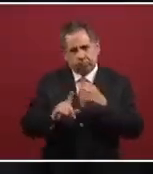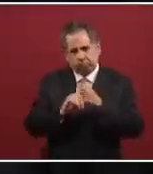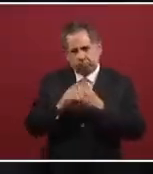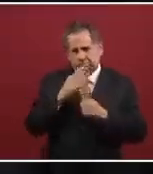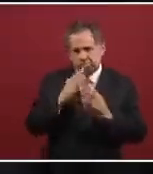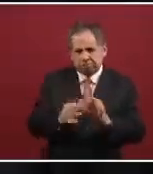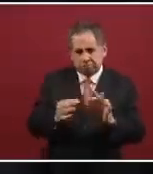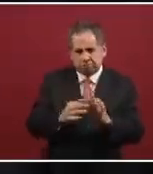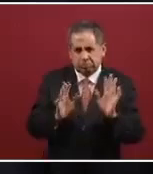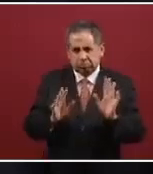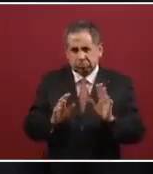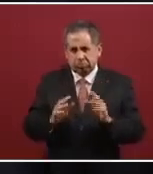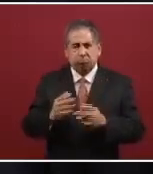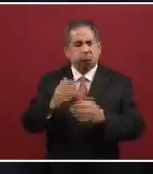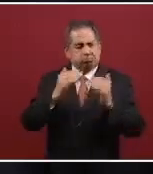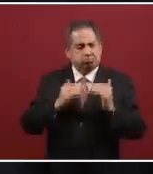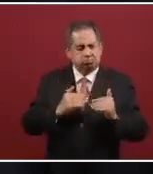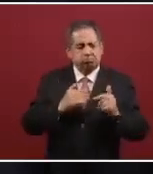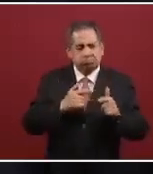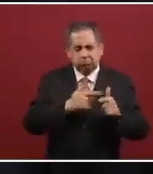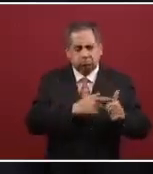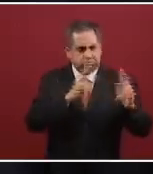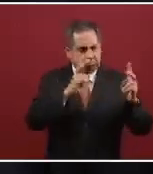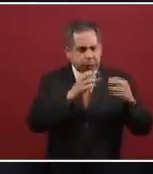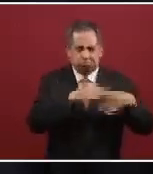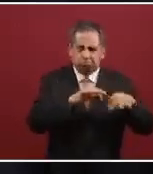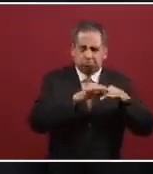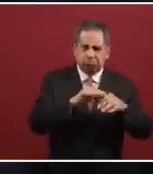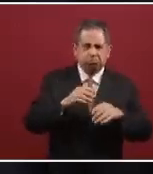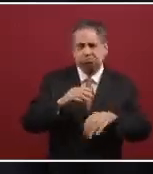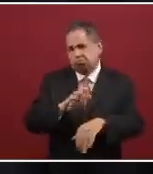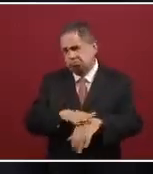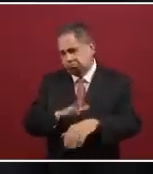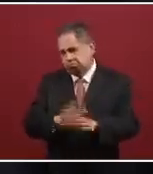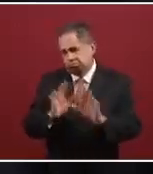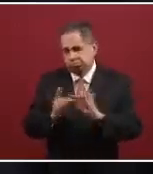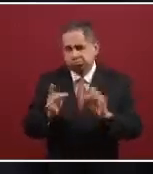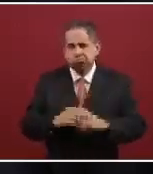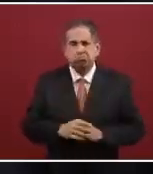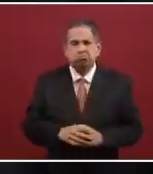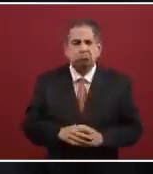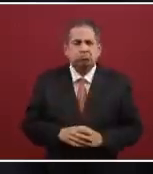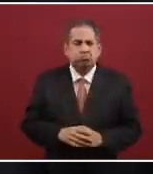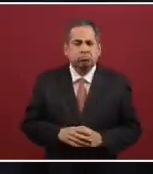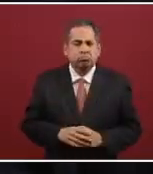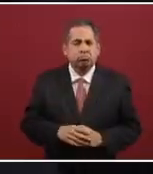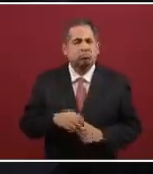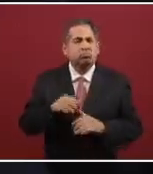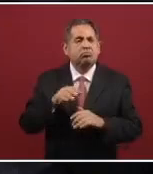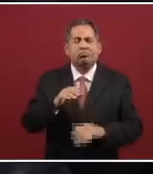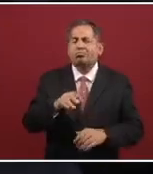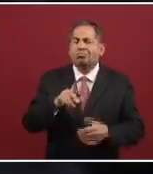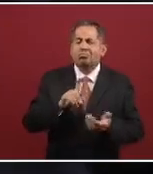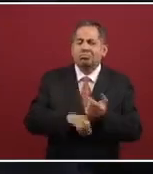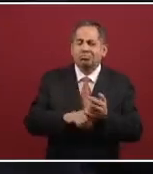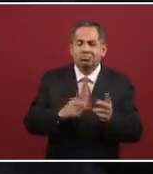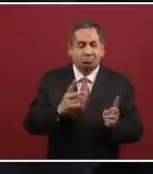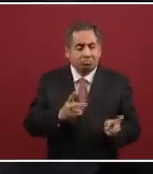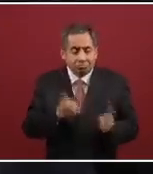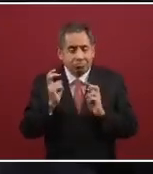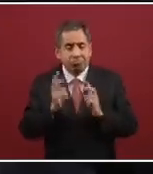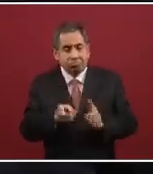a reserva de que sigan los temas más fuertes. A mí me preocupa algo del saqueo que se sigue